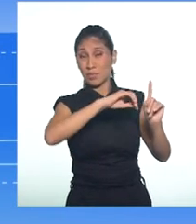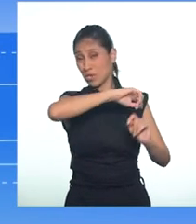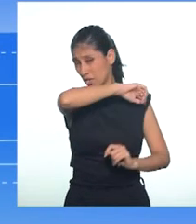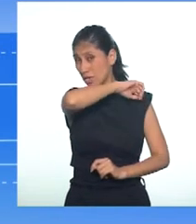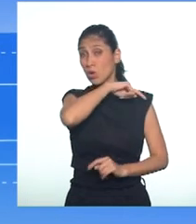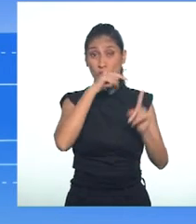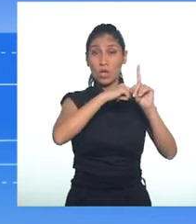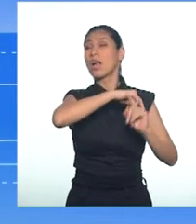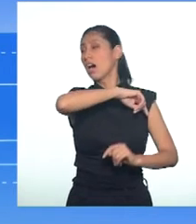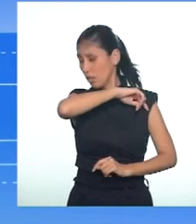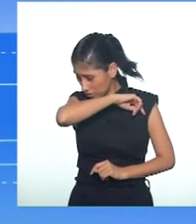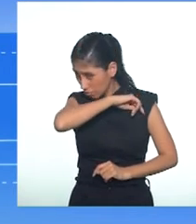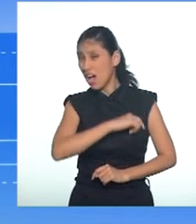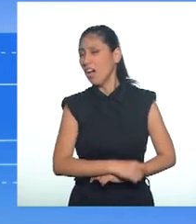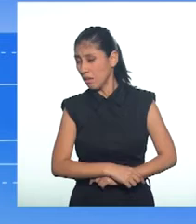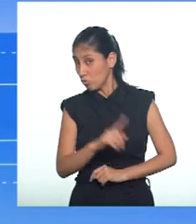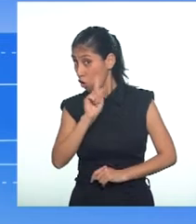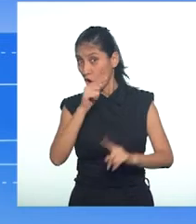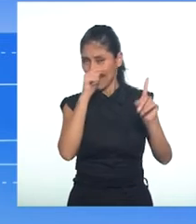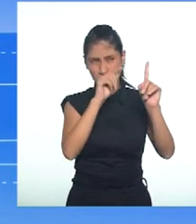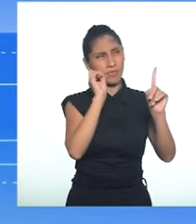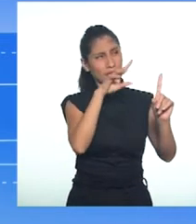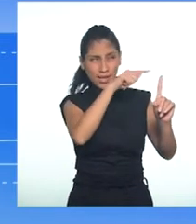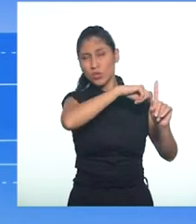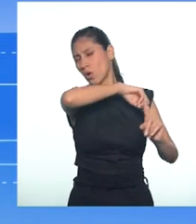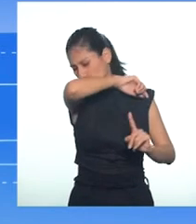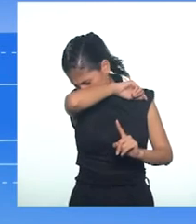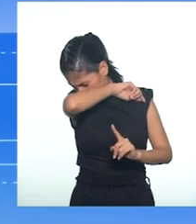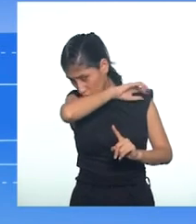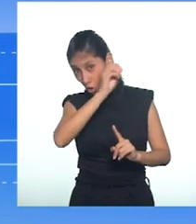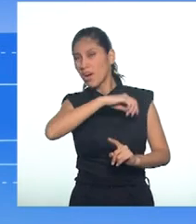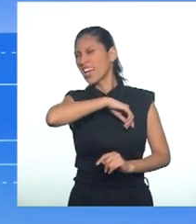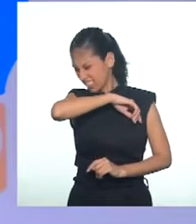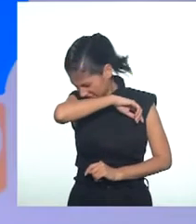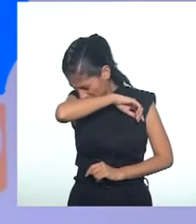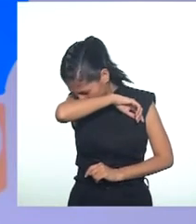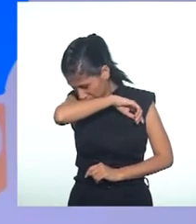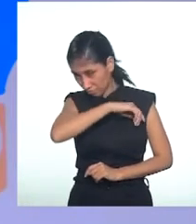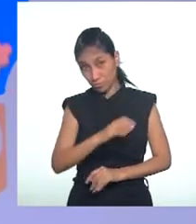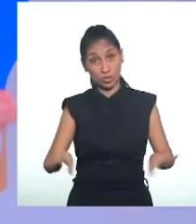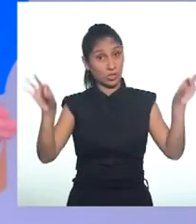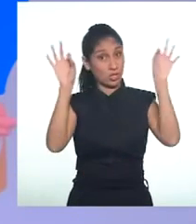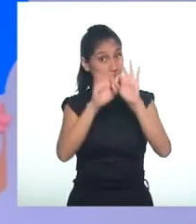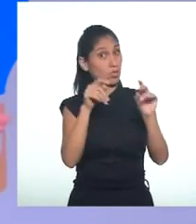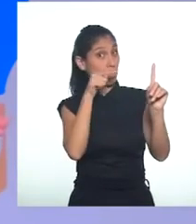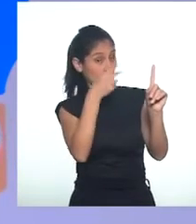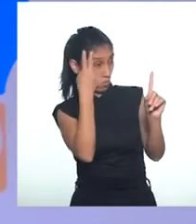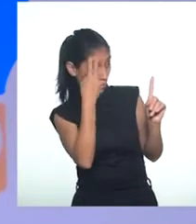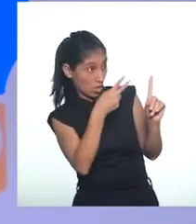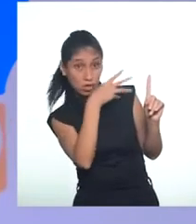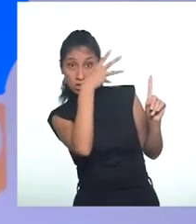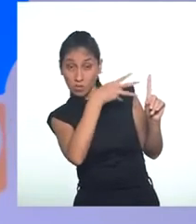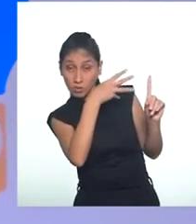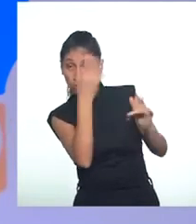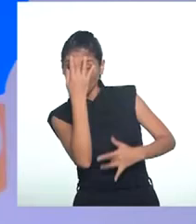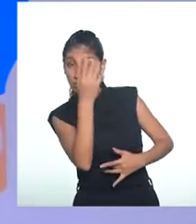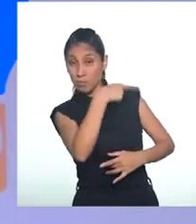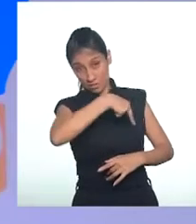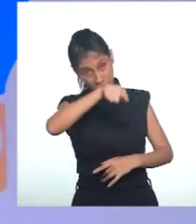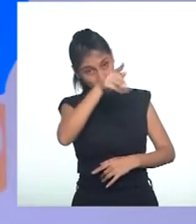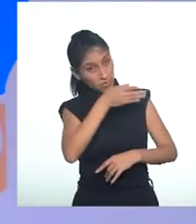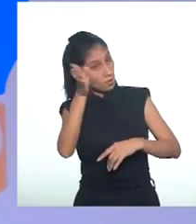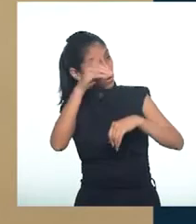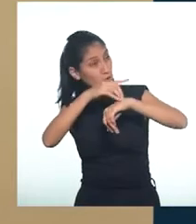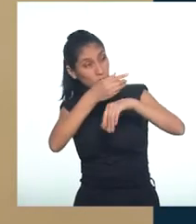el antebrazo al toser o estornudar. Por eso es necesario llevar a esa persona infectada a ser